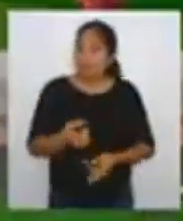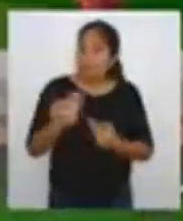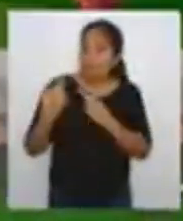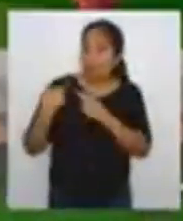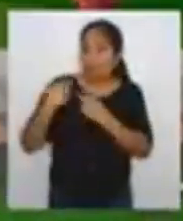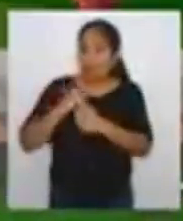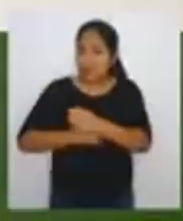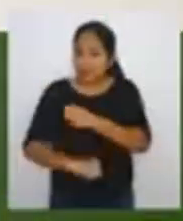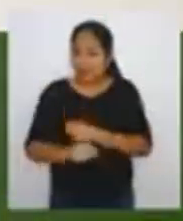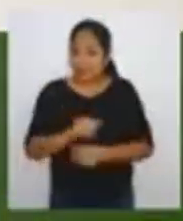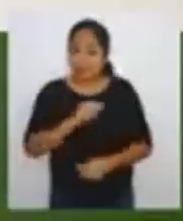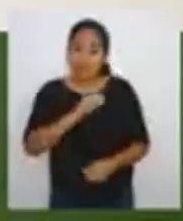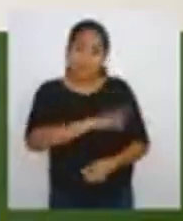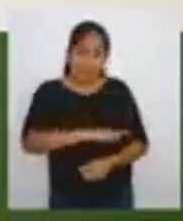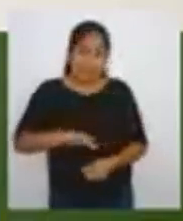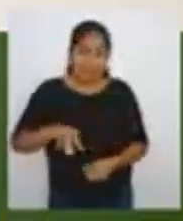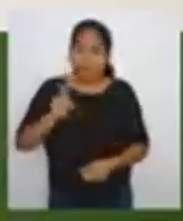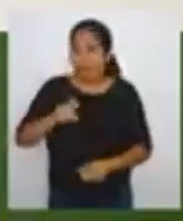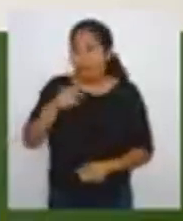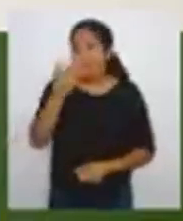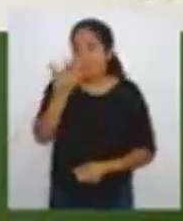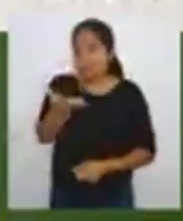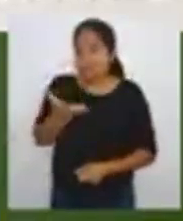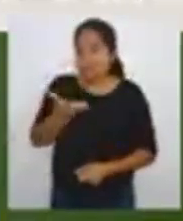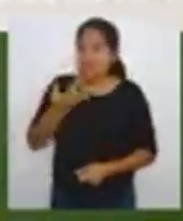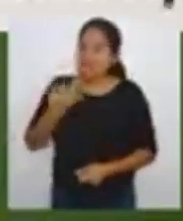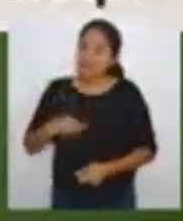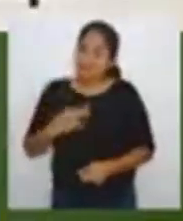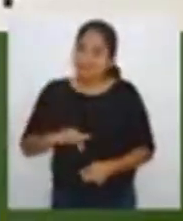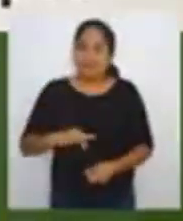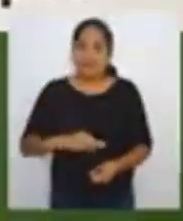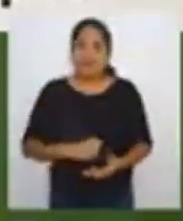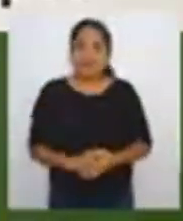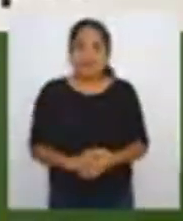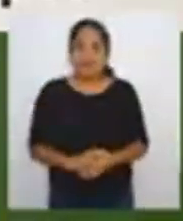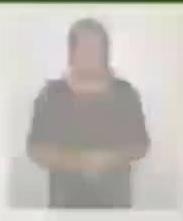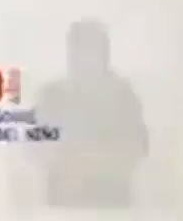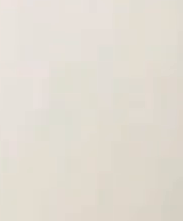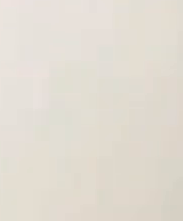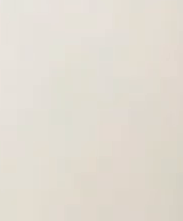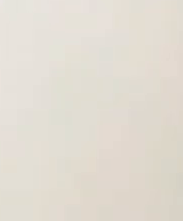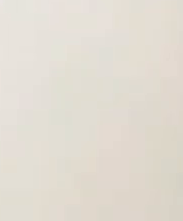con ellos. Cumple con tus hijos e hijas. Recuerda que te necesitan siempre.